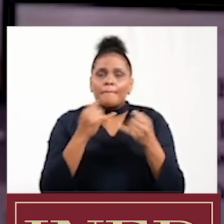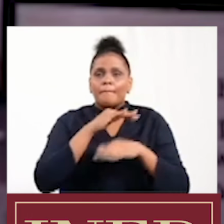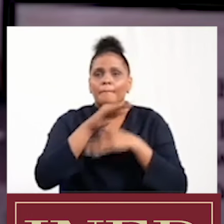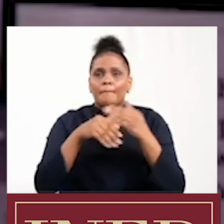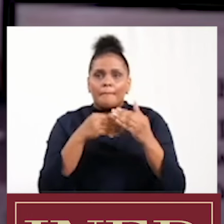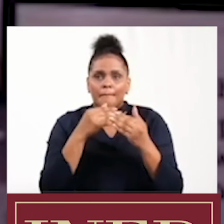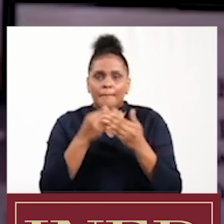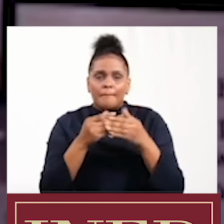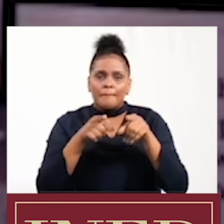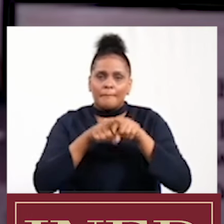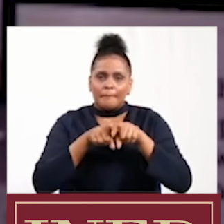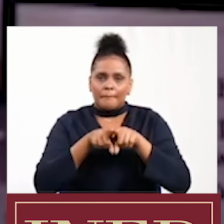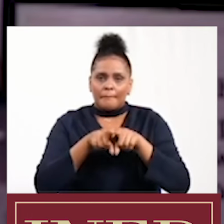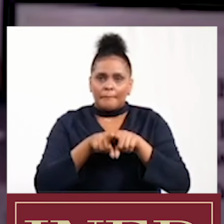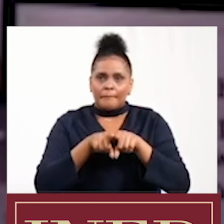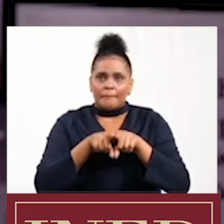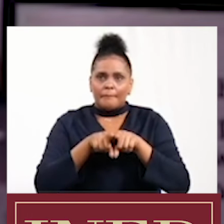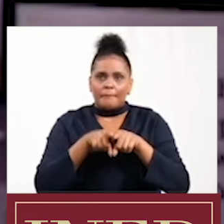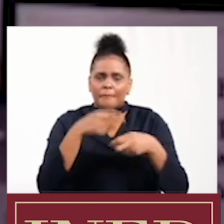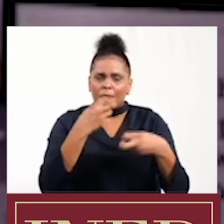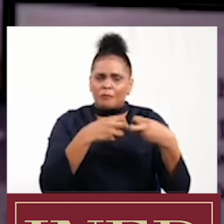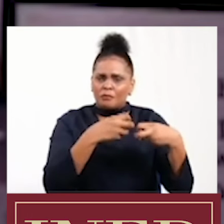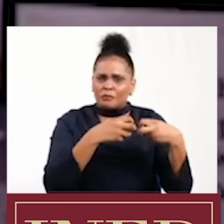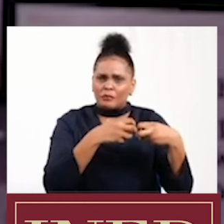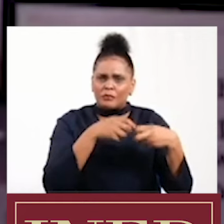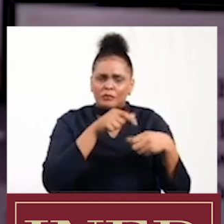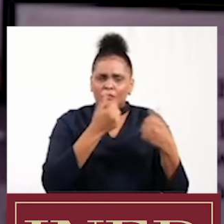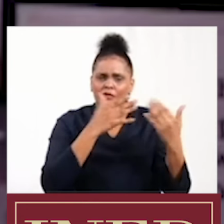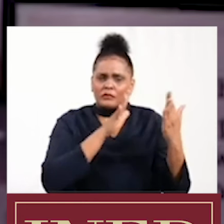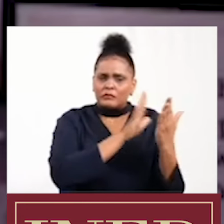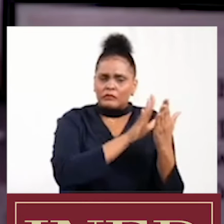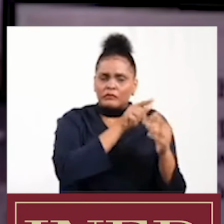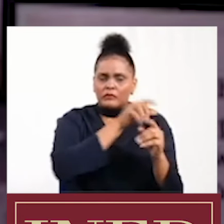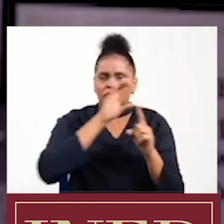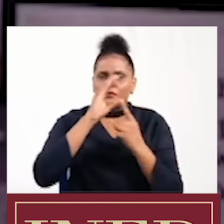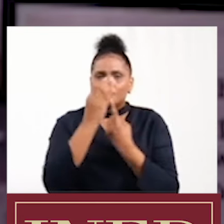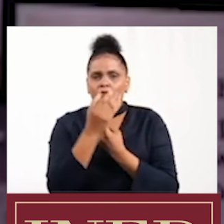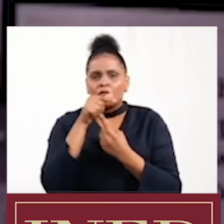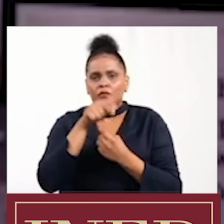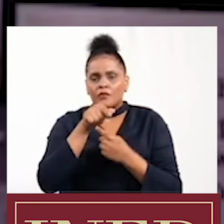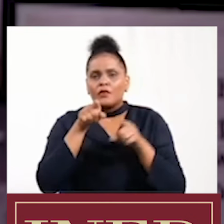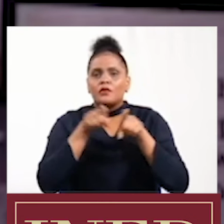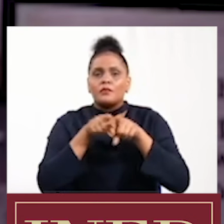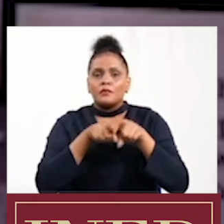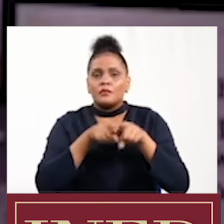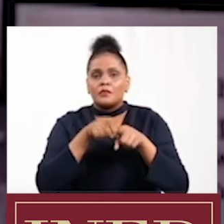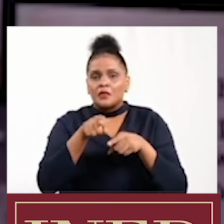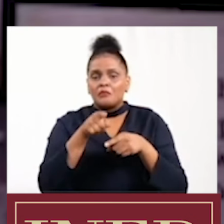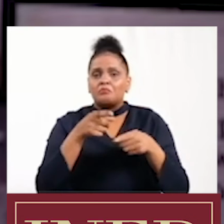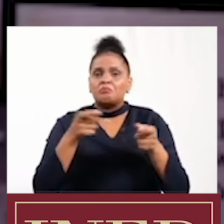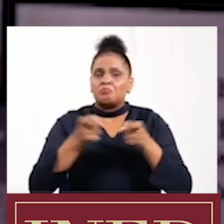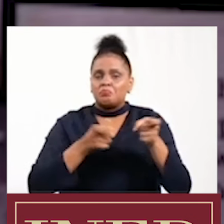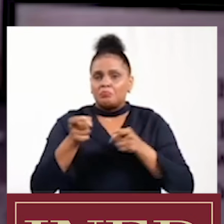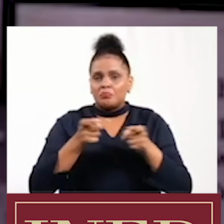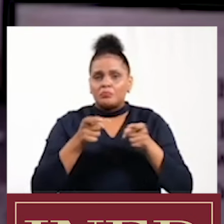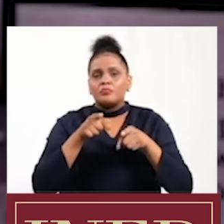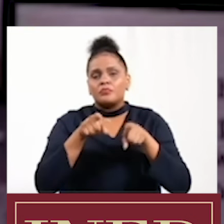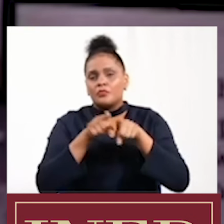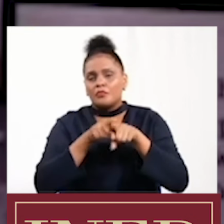mujeres digamos el problema que nosotros enfrentamos un problema cultural es el problema del machismo y